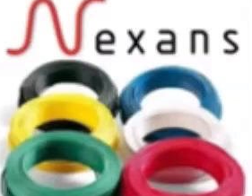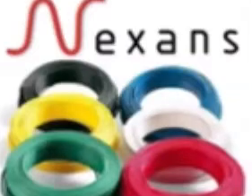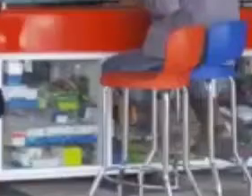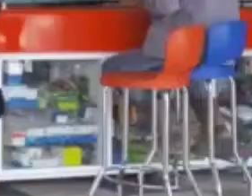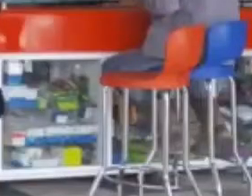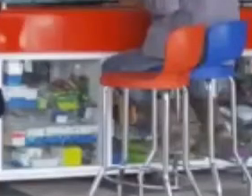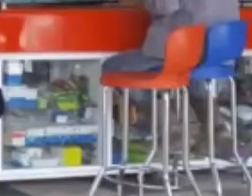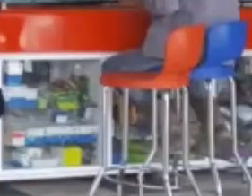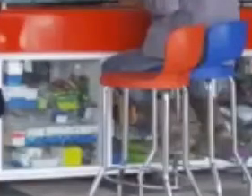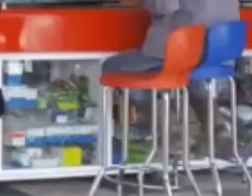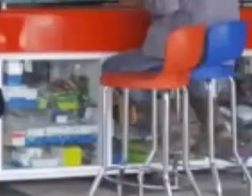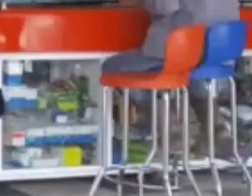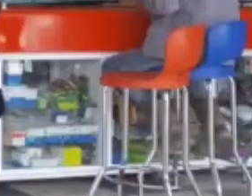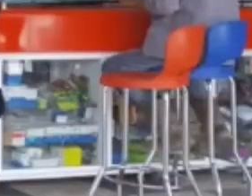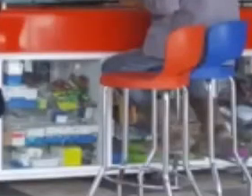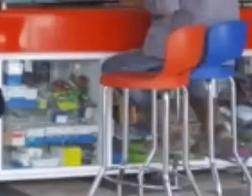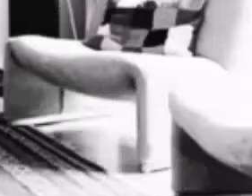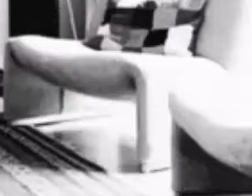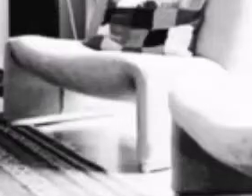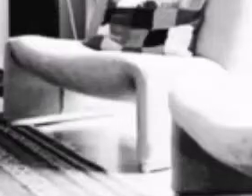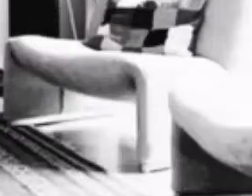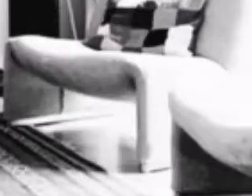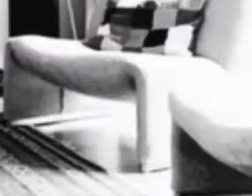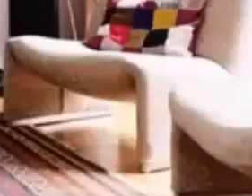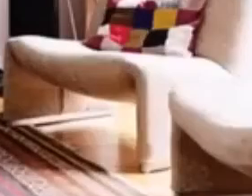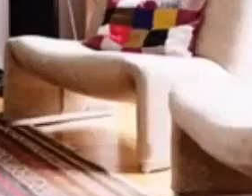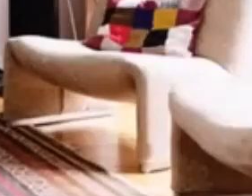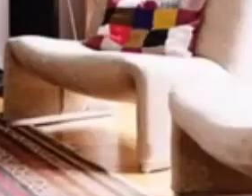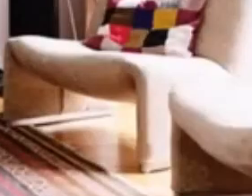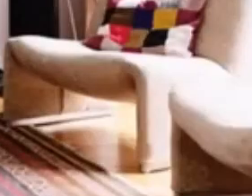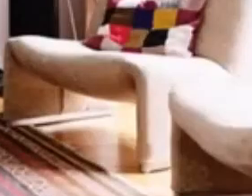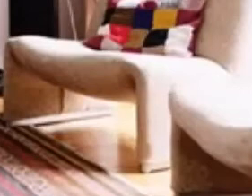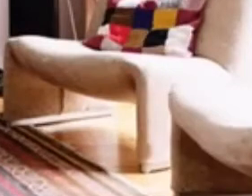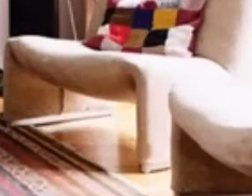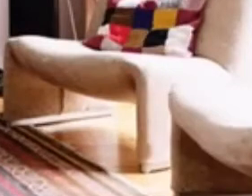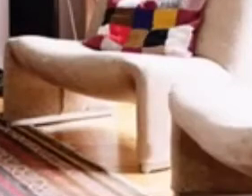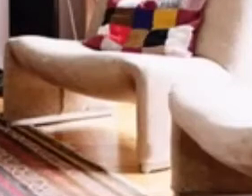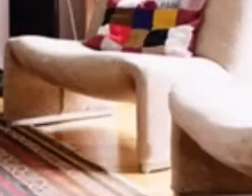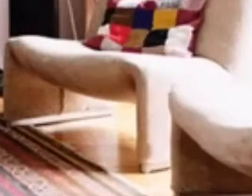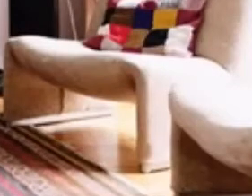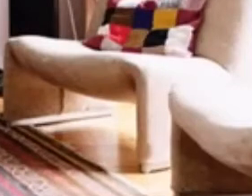calidad. En materiales eléctricos. Electrofer, ilumina tu vida.